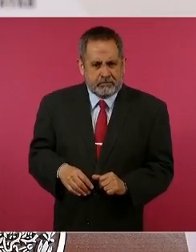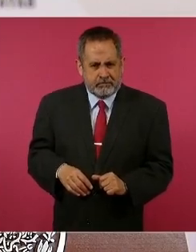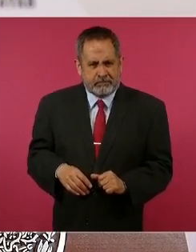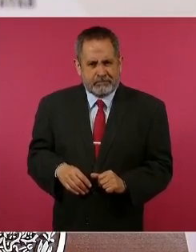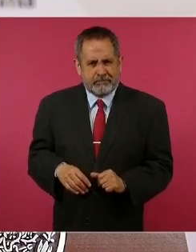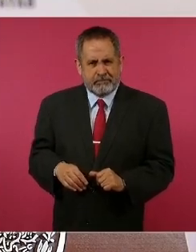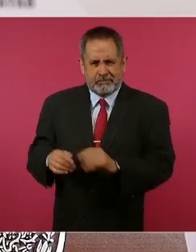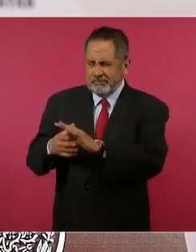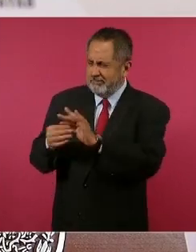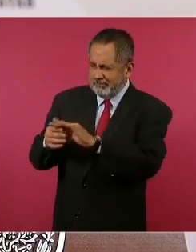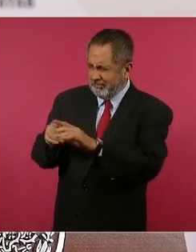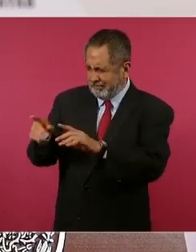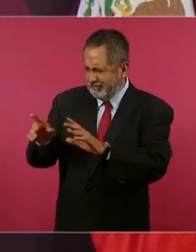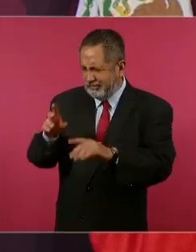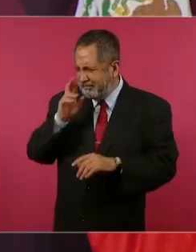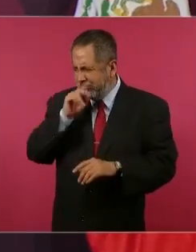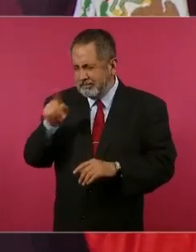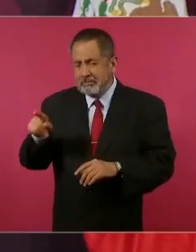todas las calumnias